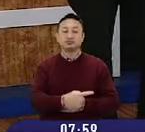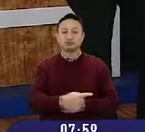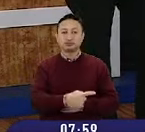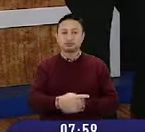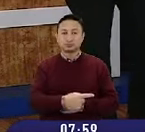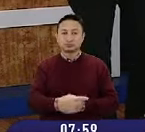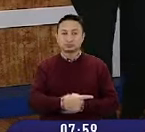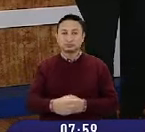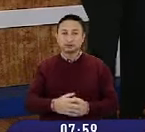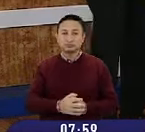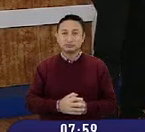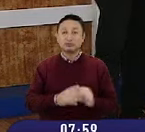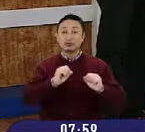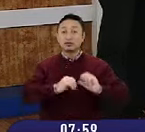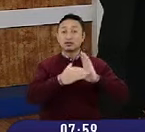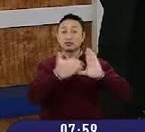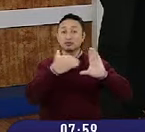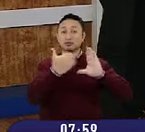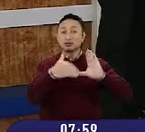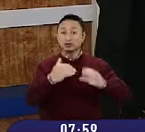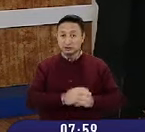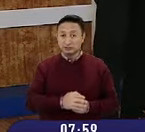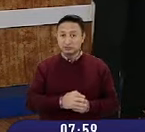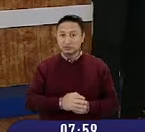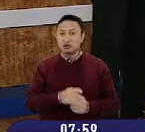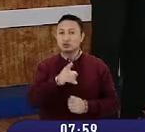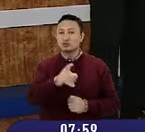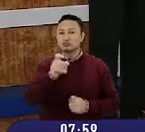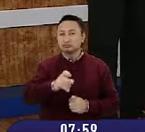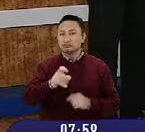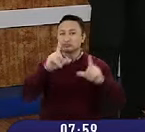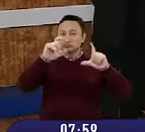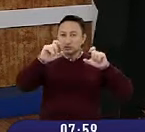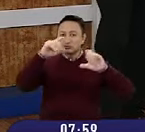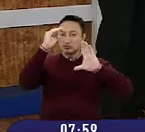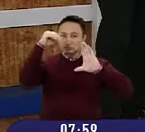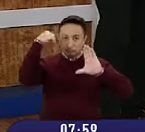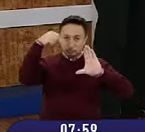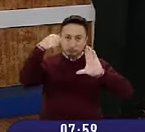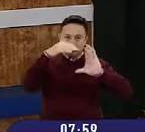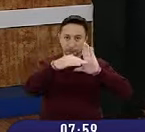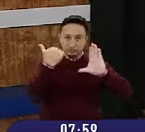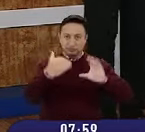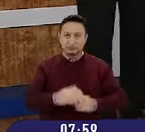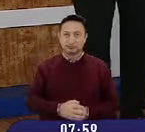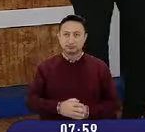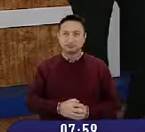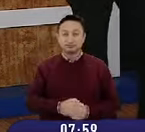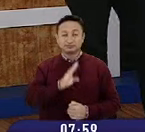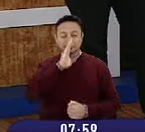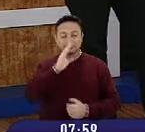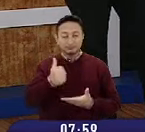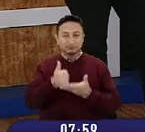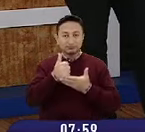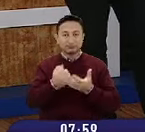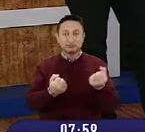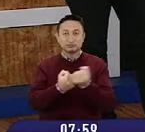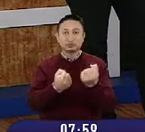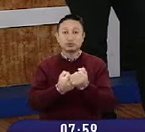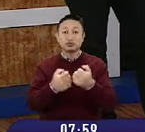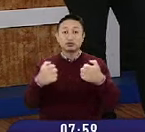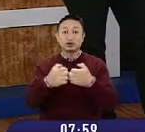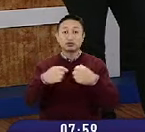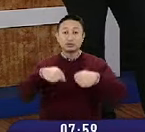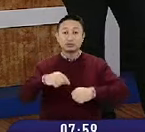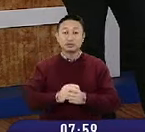098-518-4393, número en el cual siempre usted envía sus necesidades, nosotros prestos para ayudarle. Cuente siempre con nosotros, ahí estará siempre un equipo de